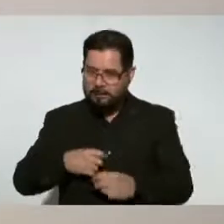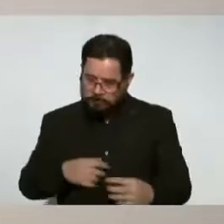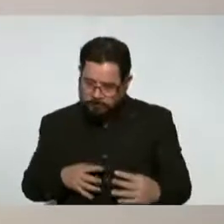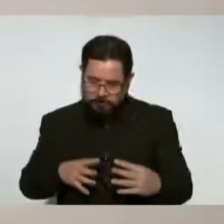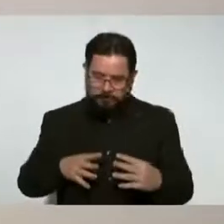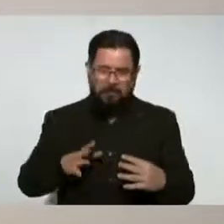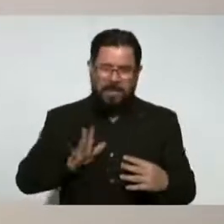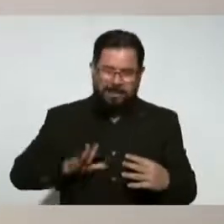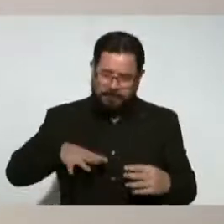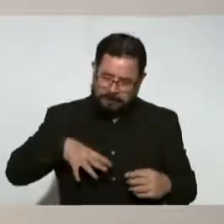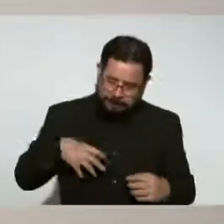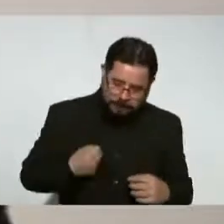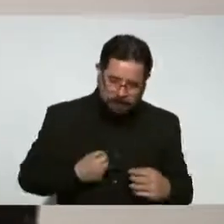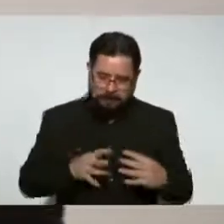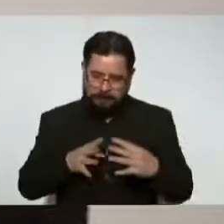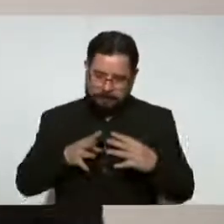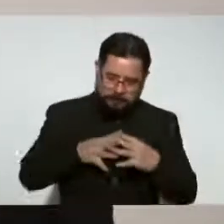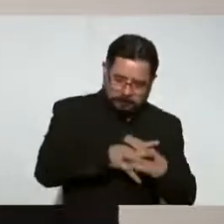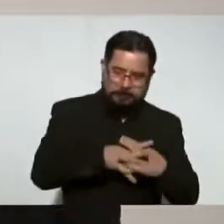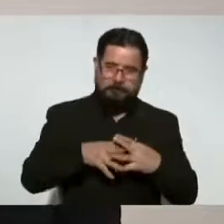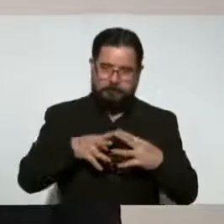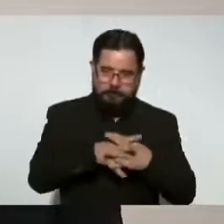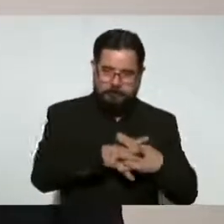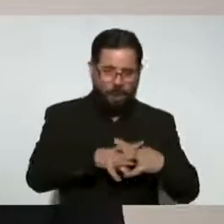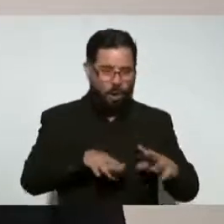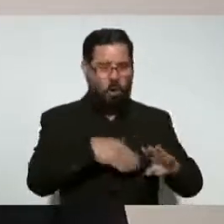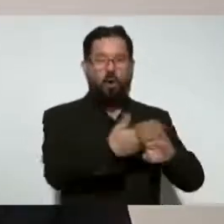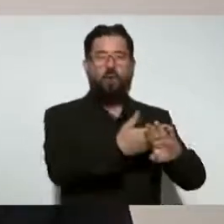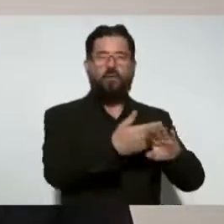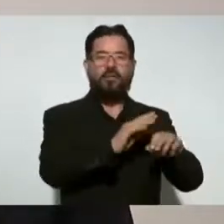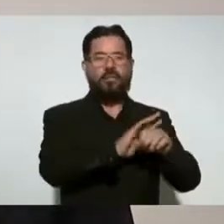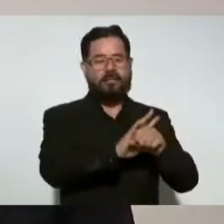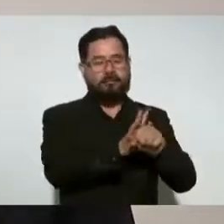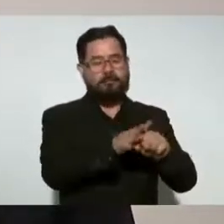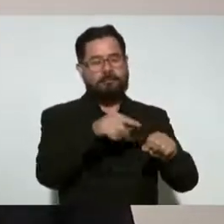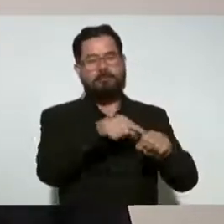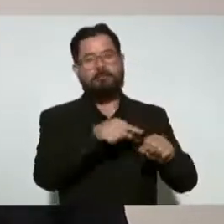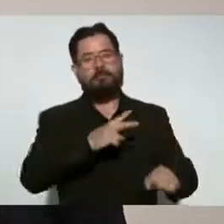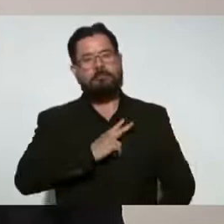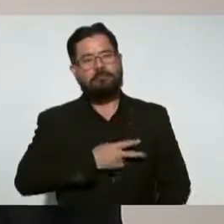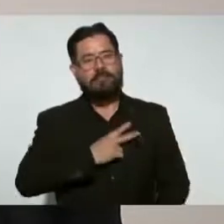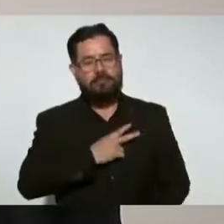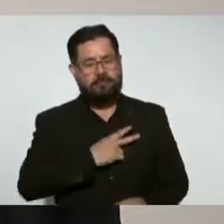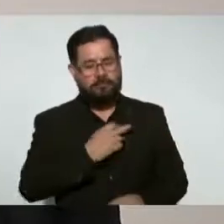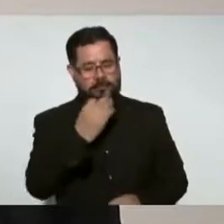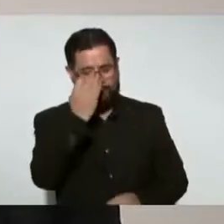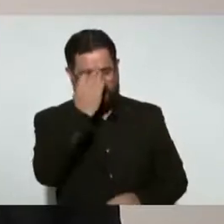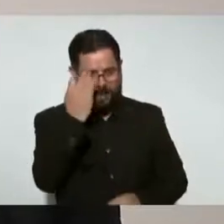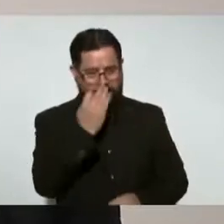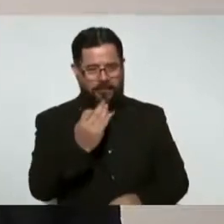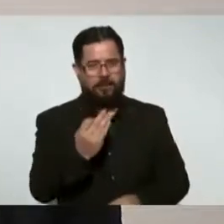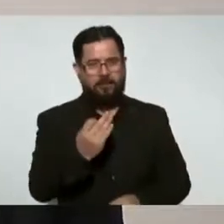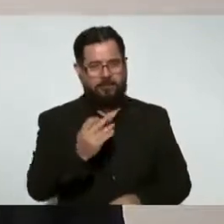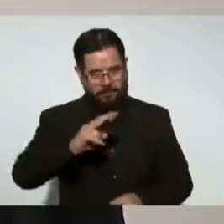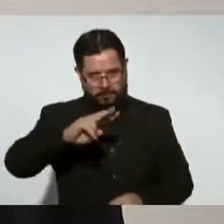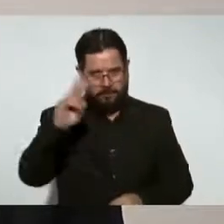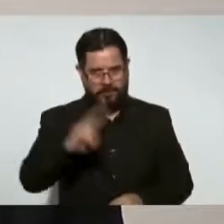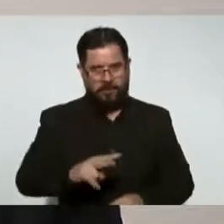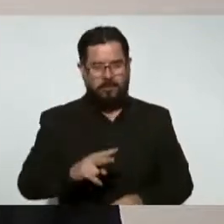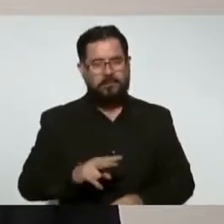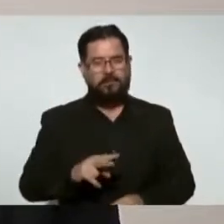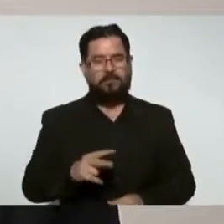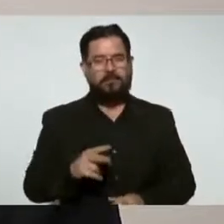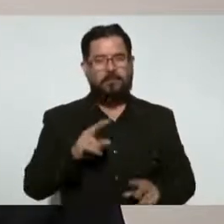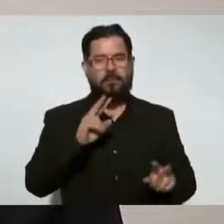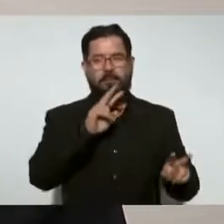batallando con este virus terrible que causa mucha